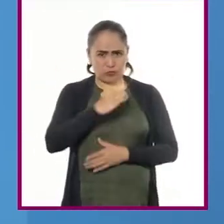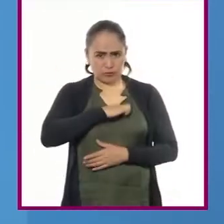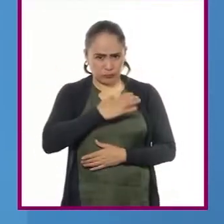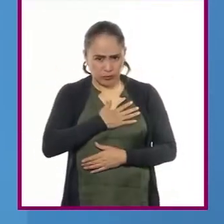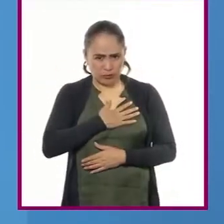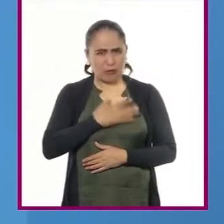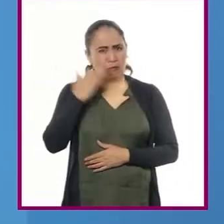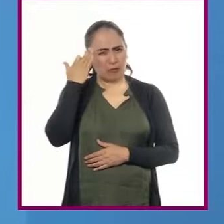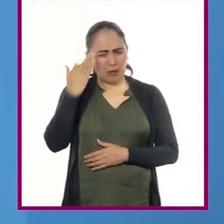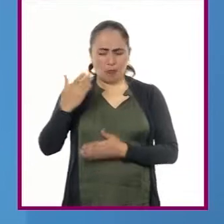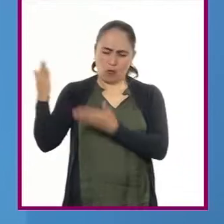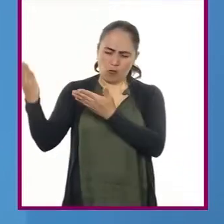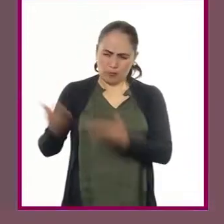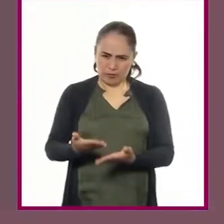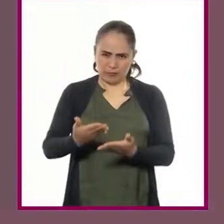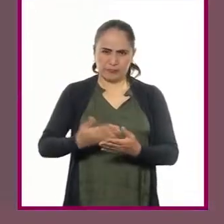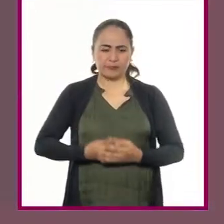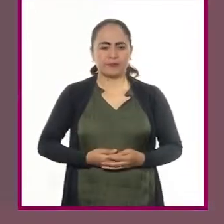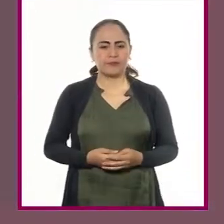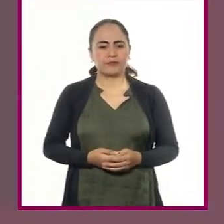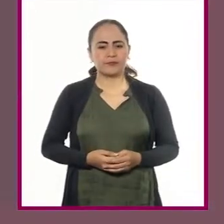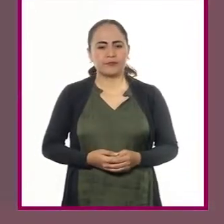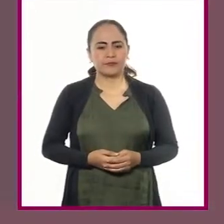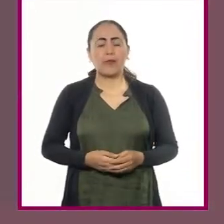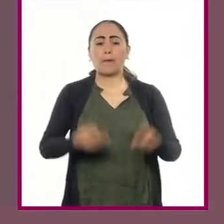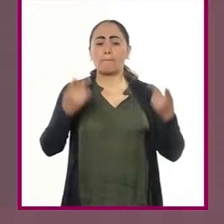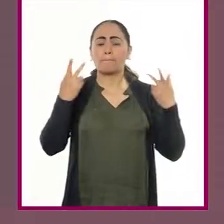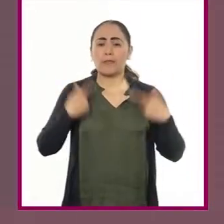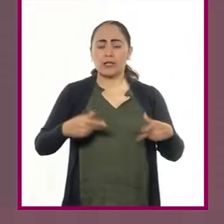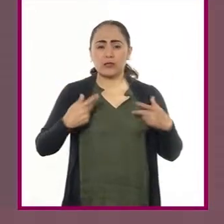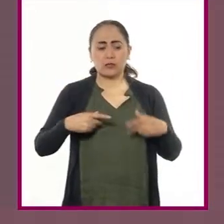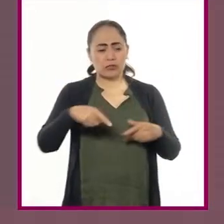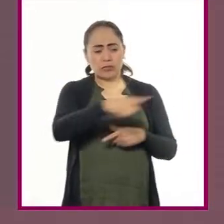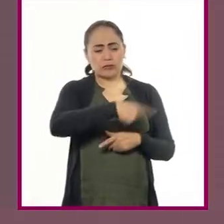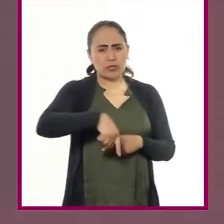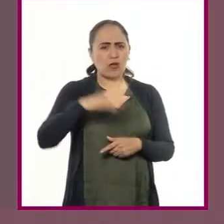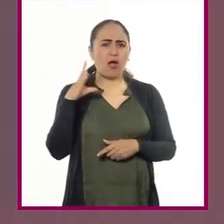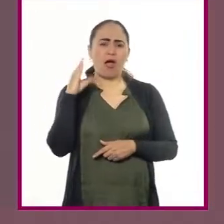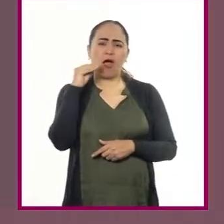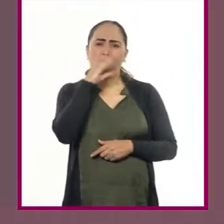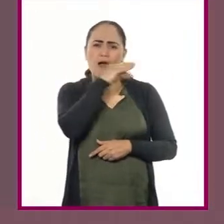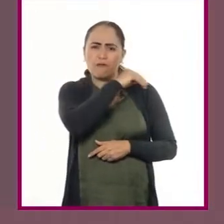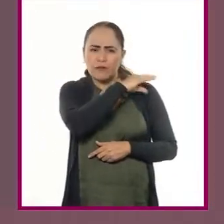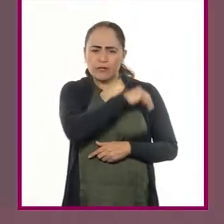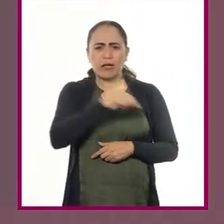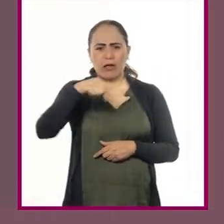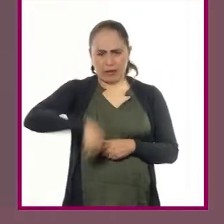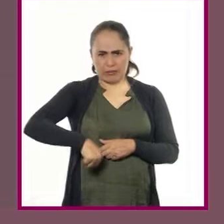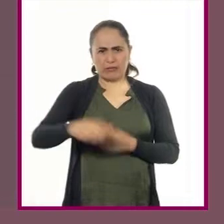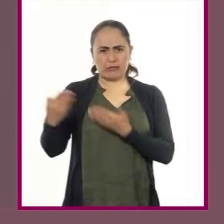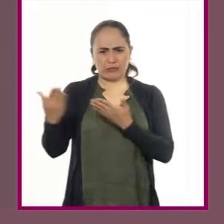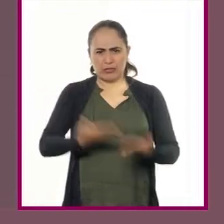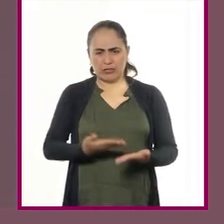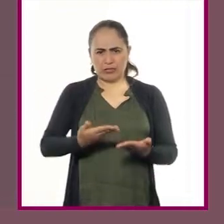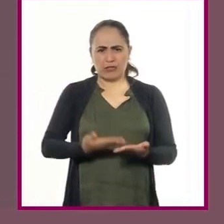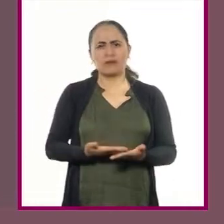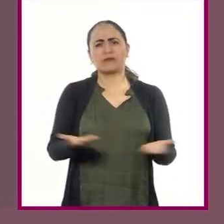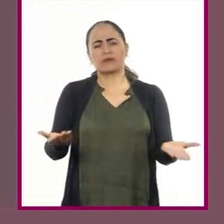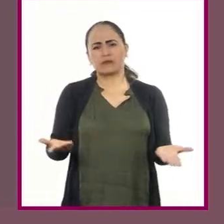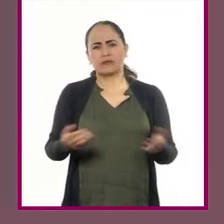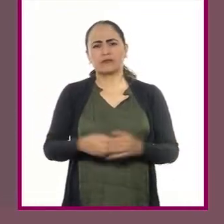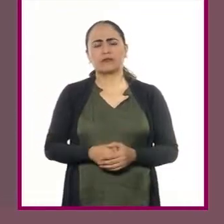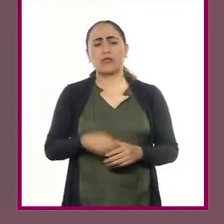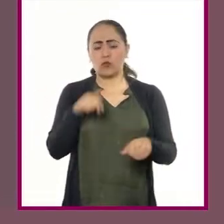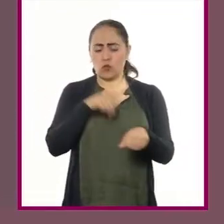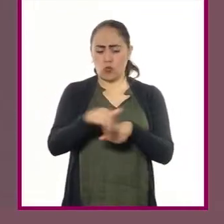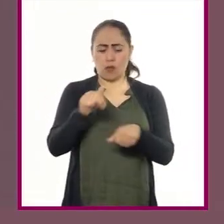del mismo momento de la conquista. Las personas de origen africano llegaron a la Nueva España tras la conquista y su